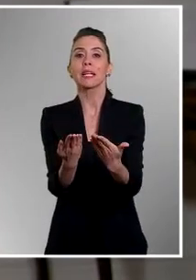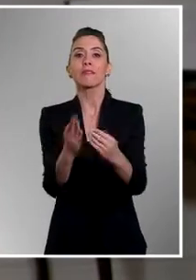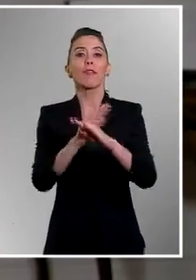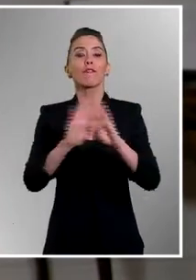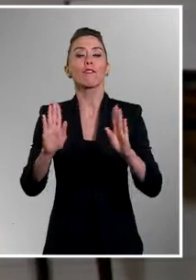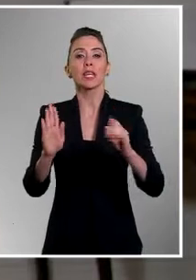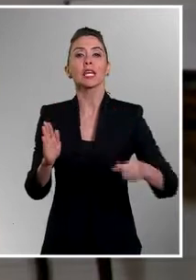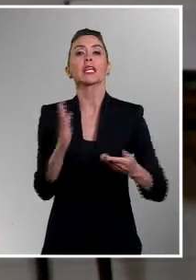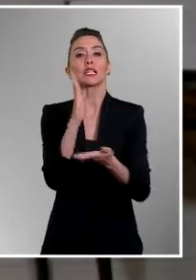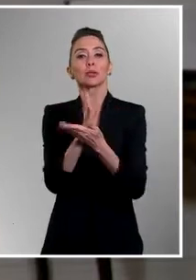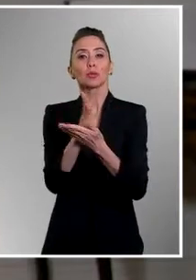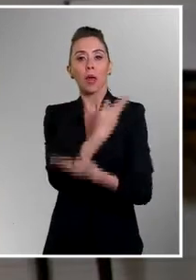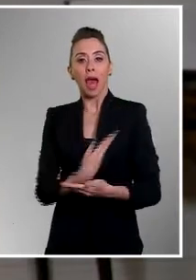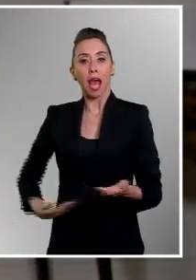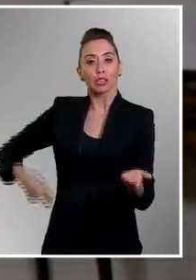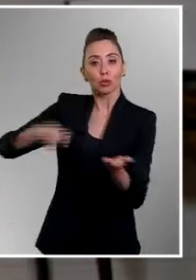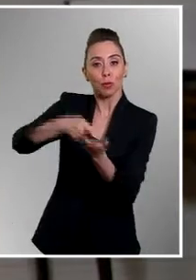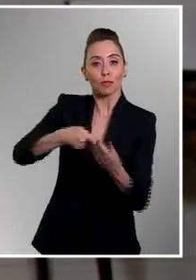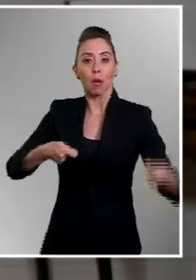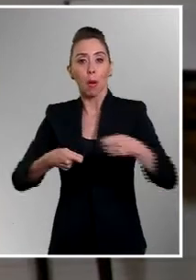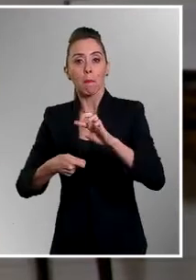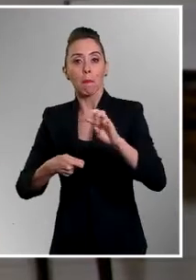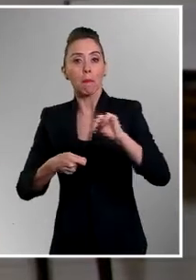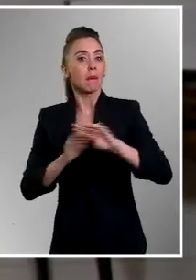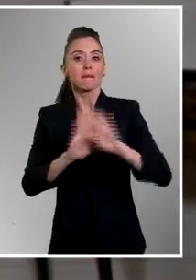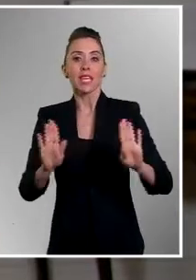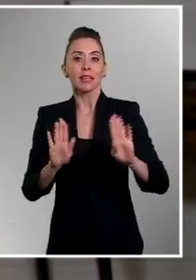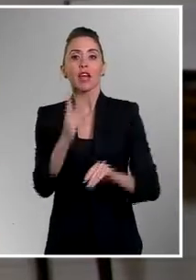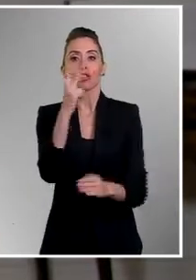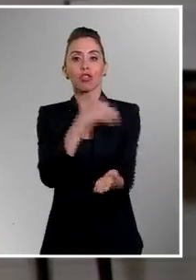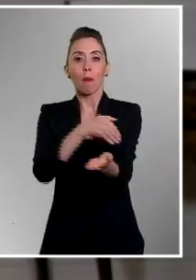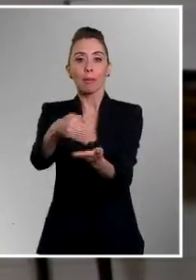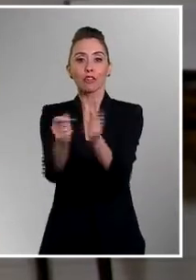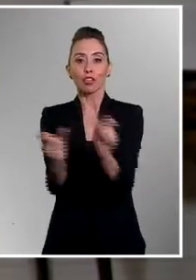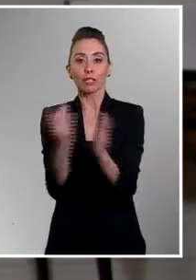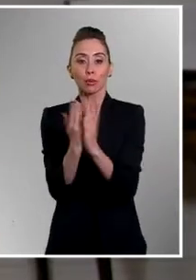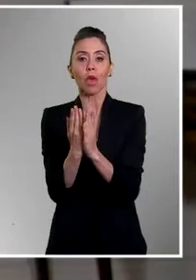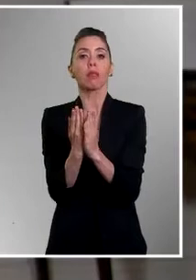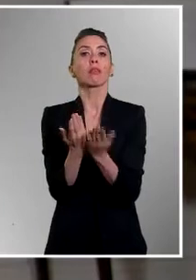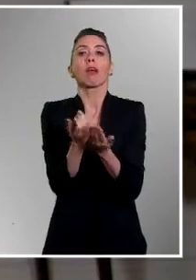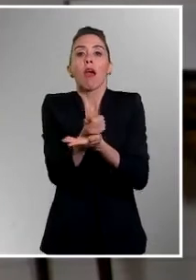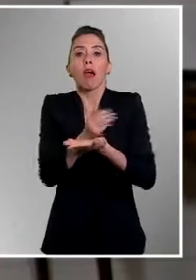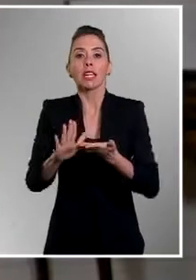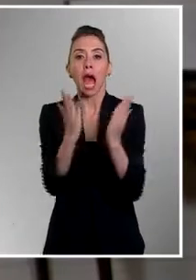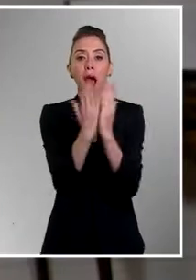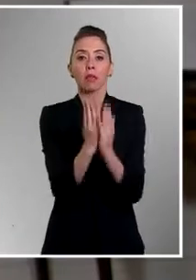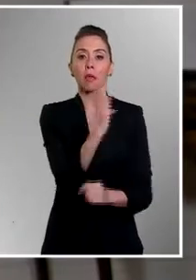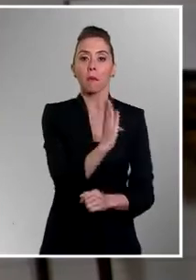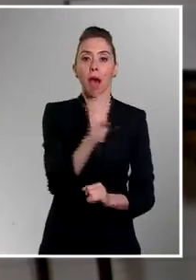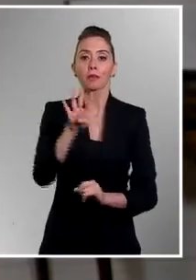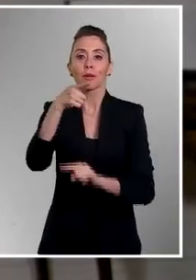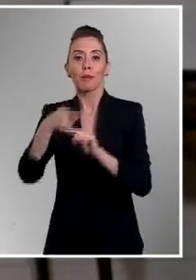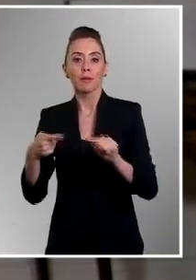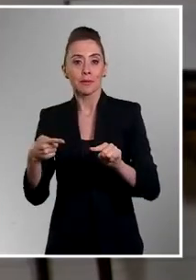del copago en los establecimientos subvencionados con esto será más de dos millones los estudiantes que podrán estudiar gratis en educación básica y